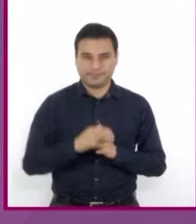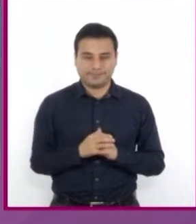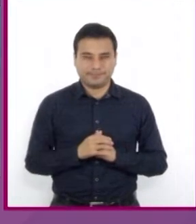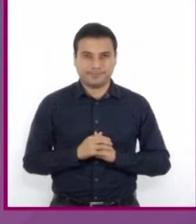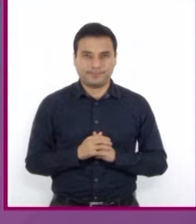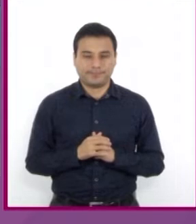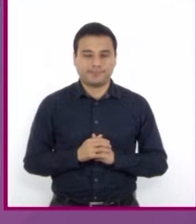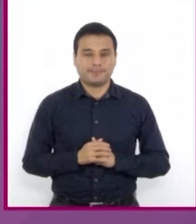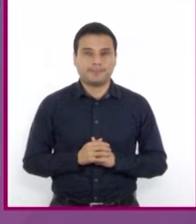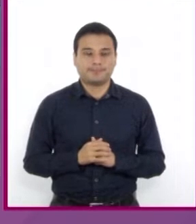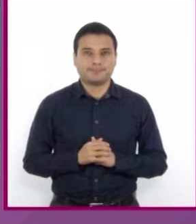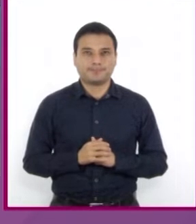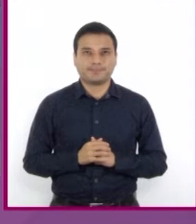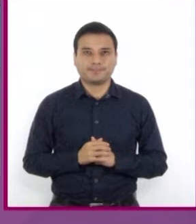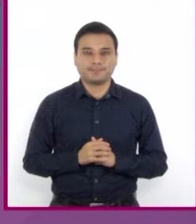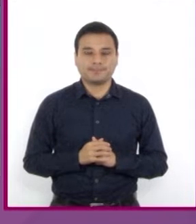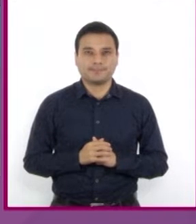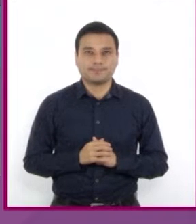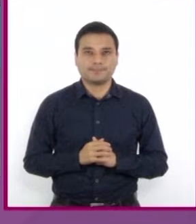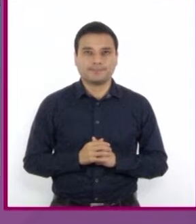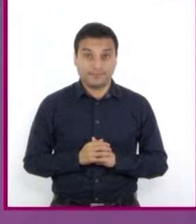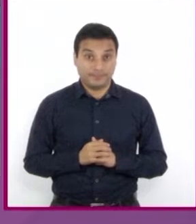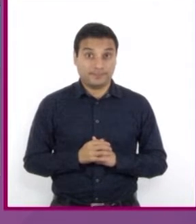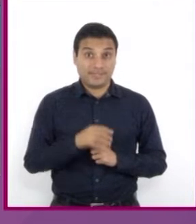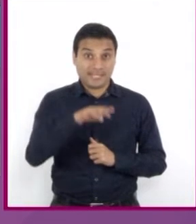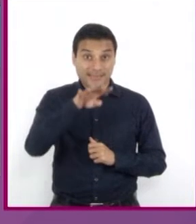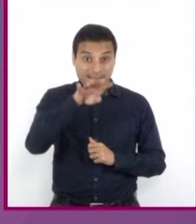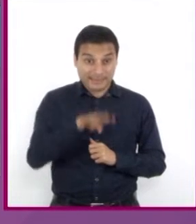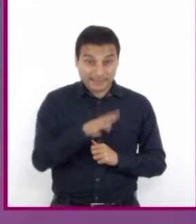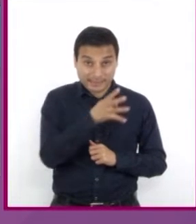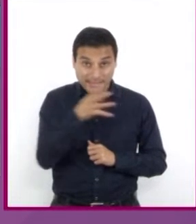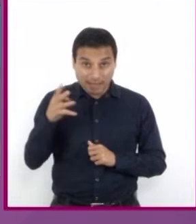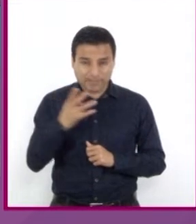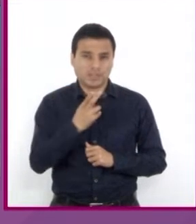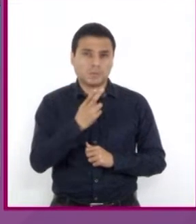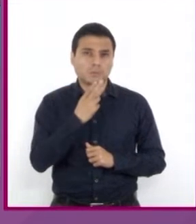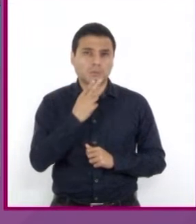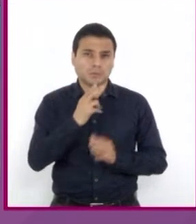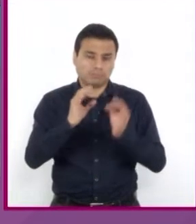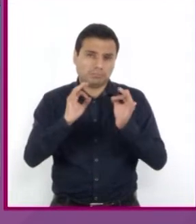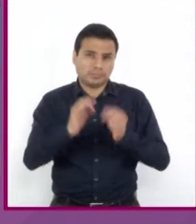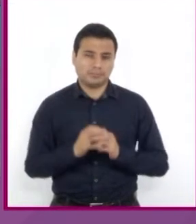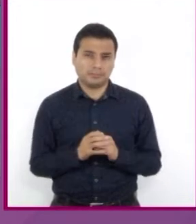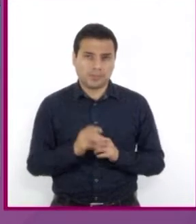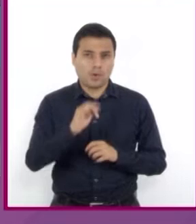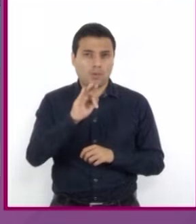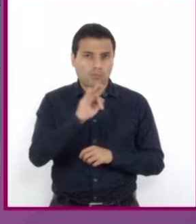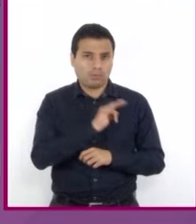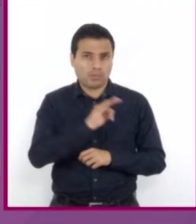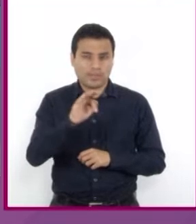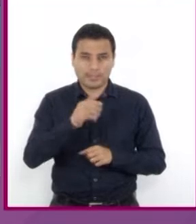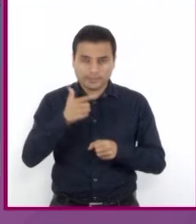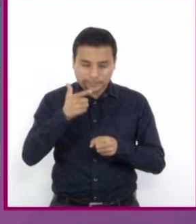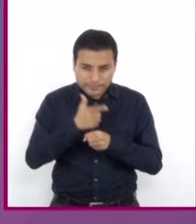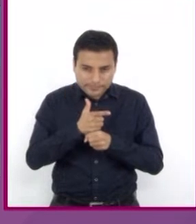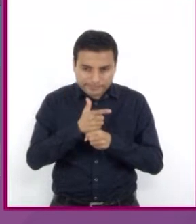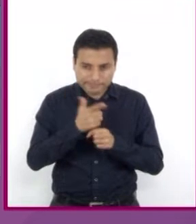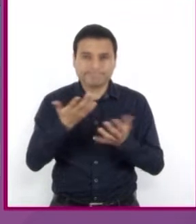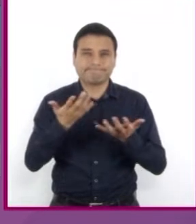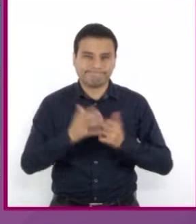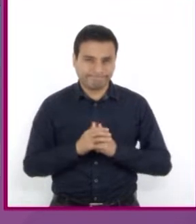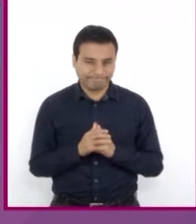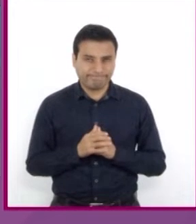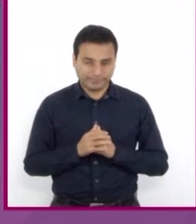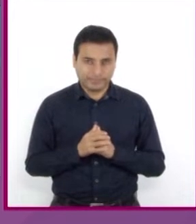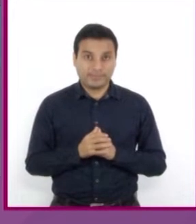tiene ese estanque. La tabla nos ha sido útil también para identificar que la diferencia entre el total de